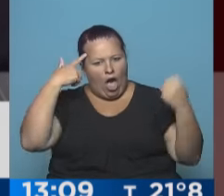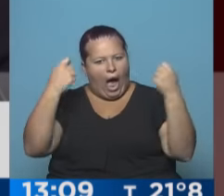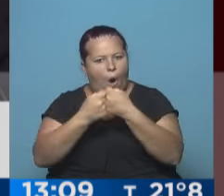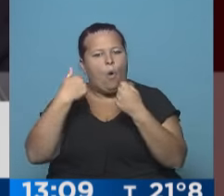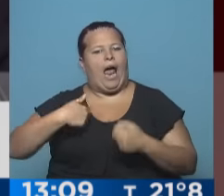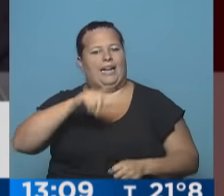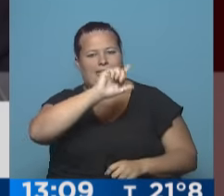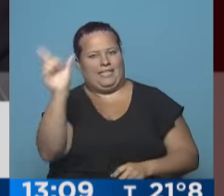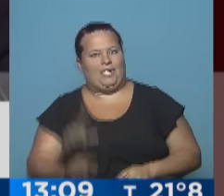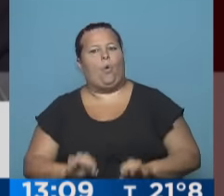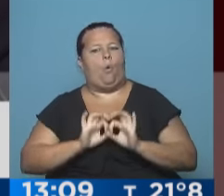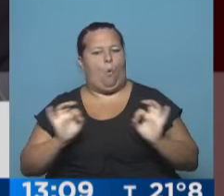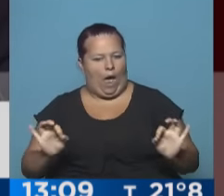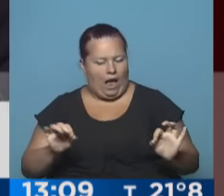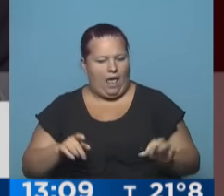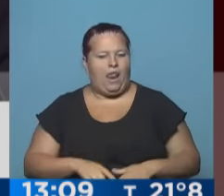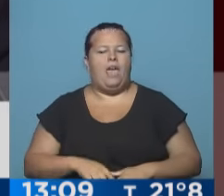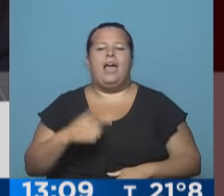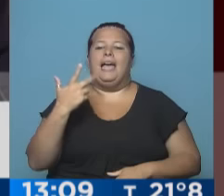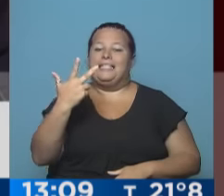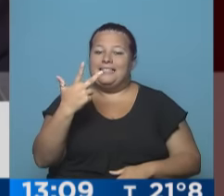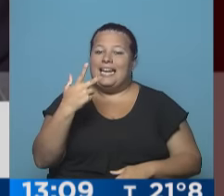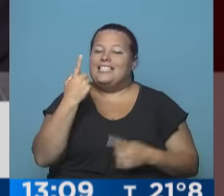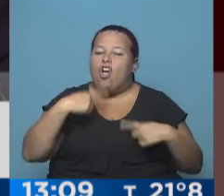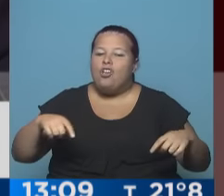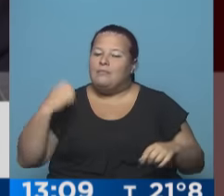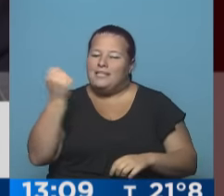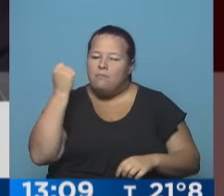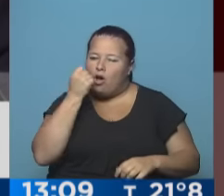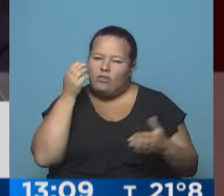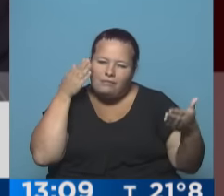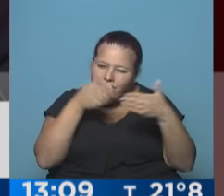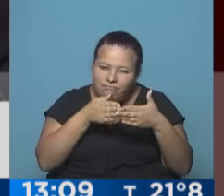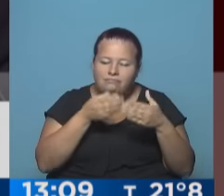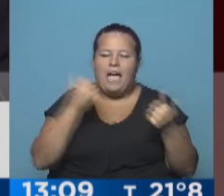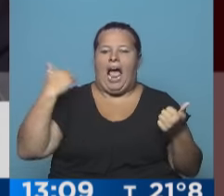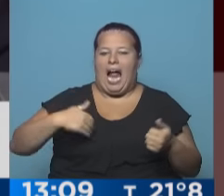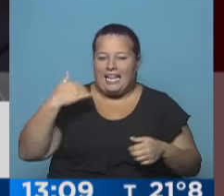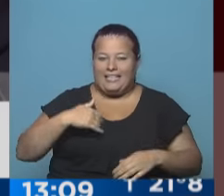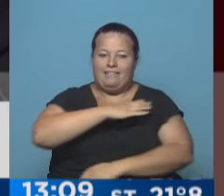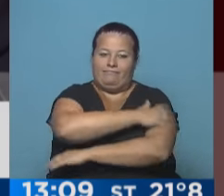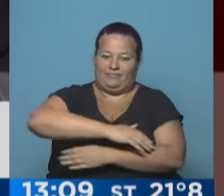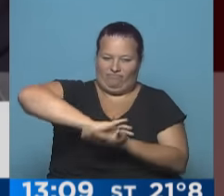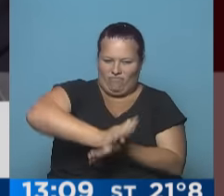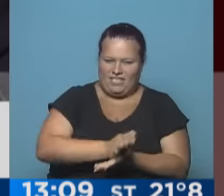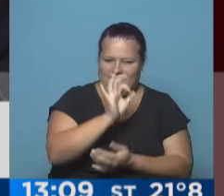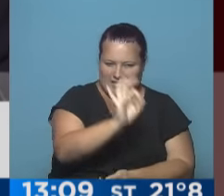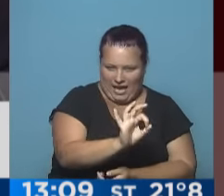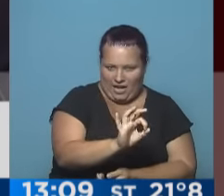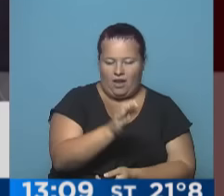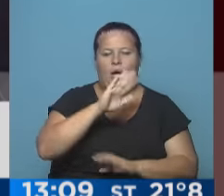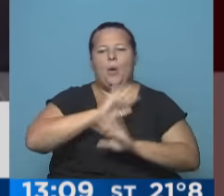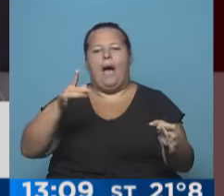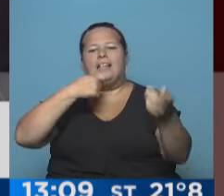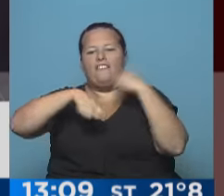los argentinos. Los tres grandes desafíos son una Argentina con pobreza cero, derrotar